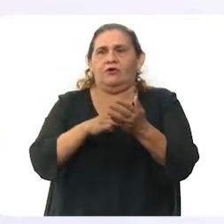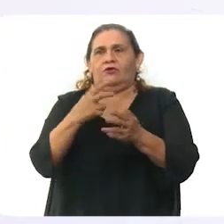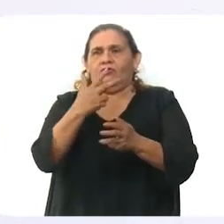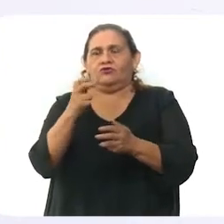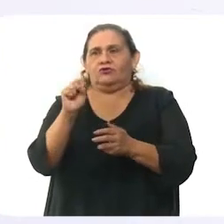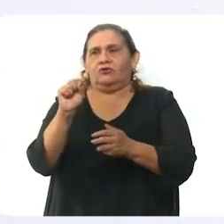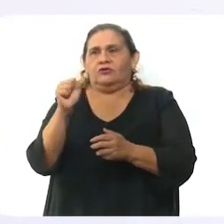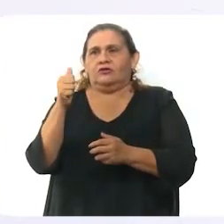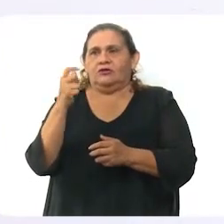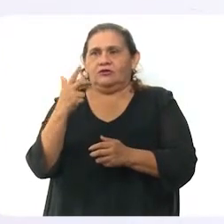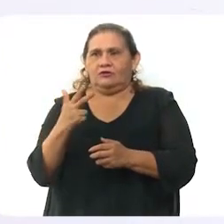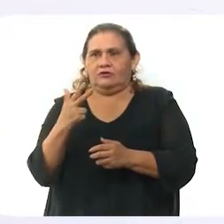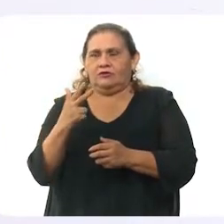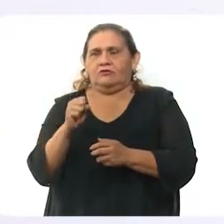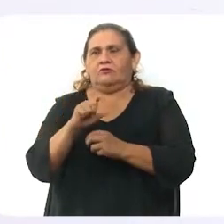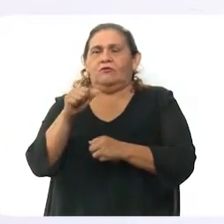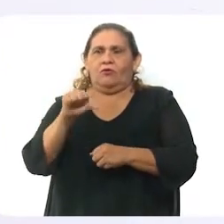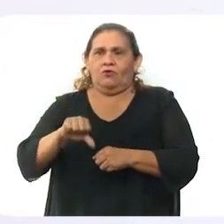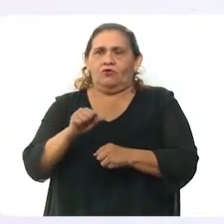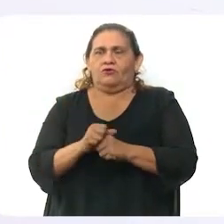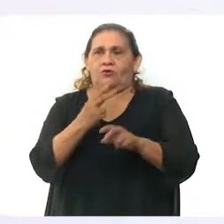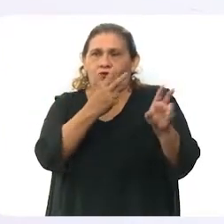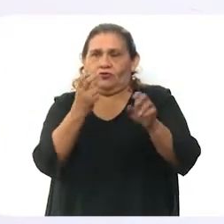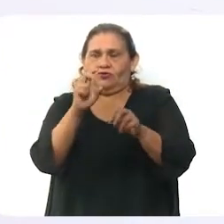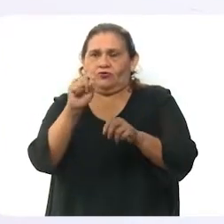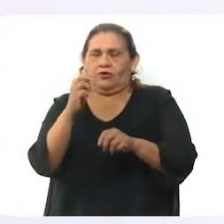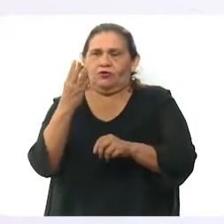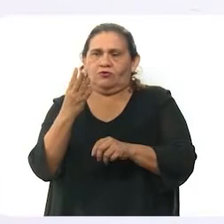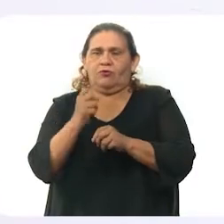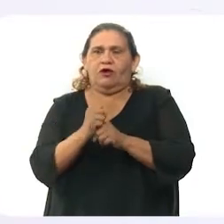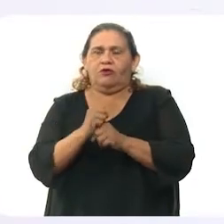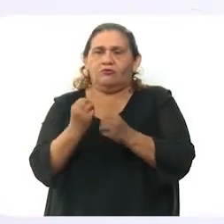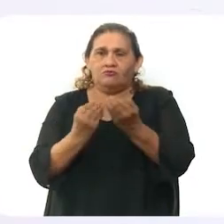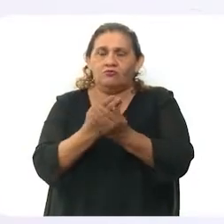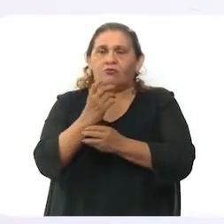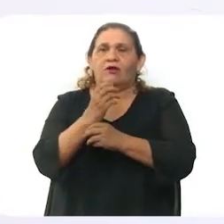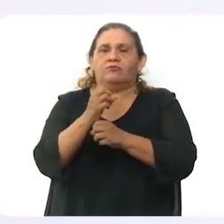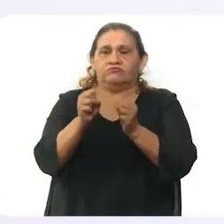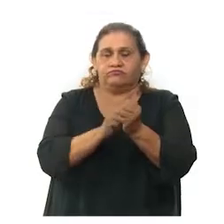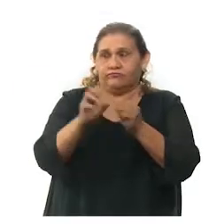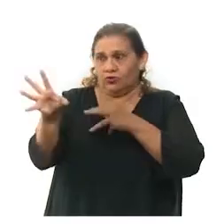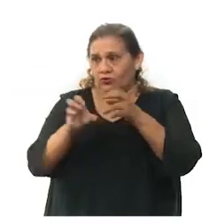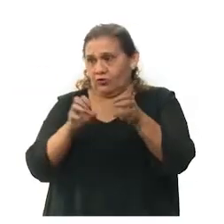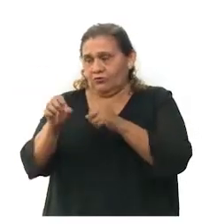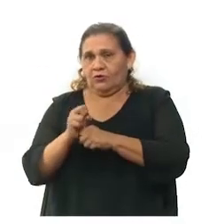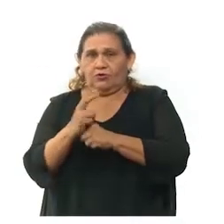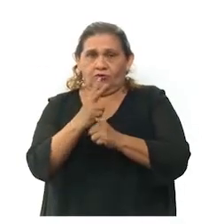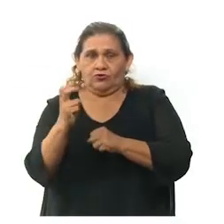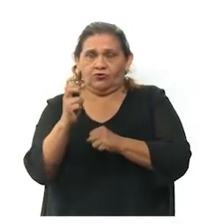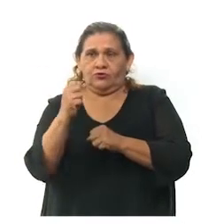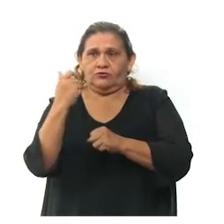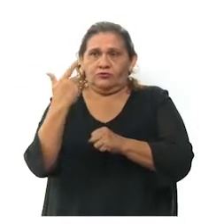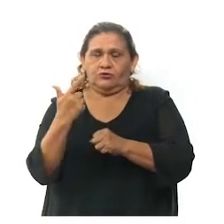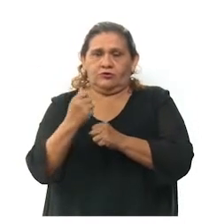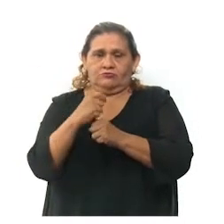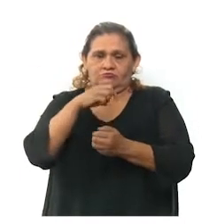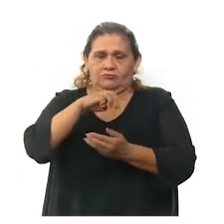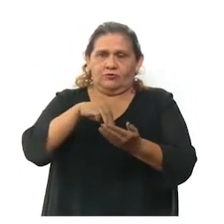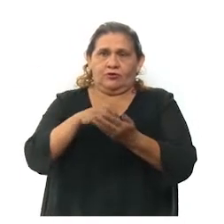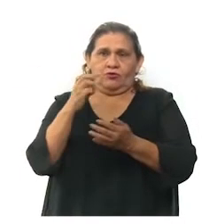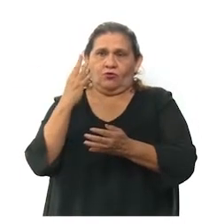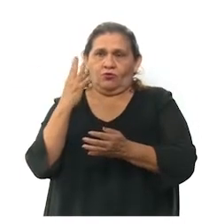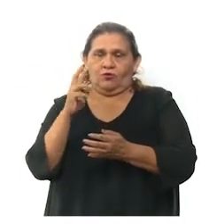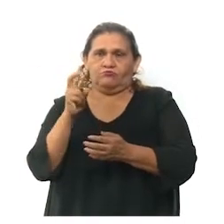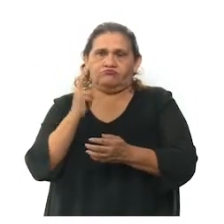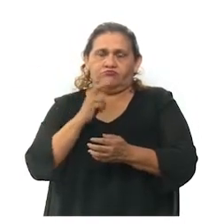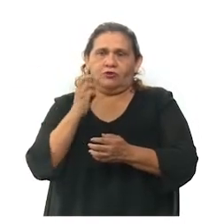46.863. Hoy se detectaron 224 nuevos contagios de coronavirus, 207 en Mérida, 4 en